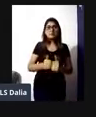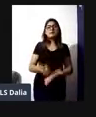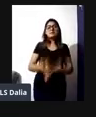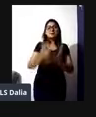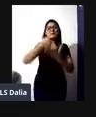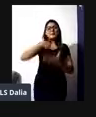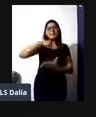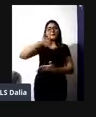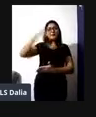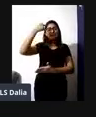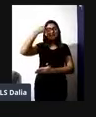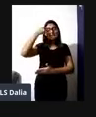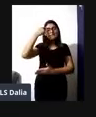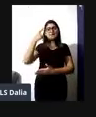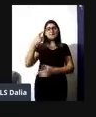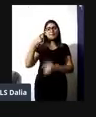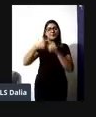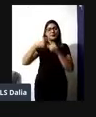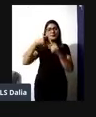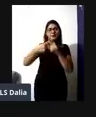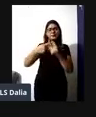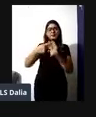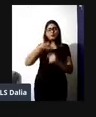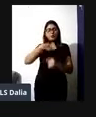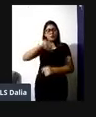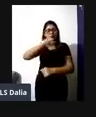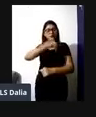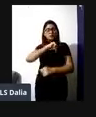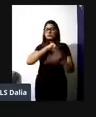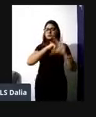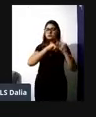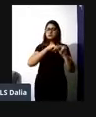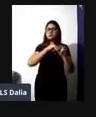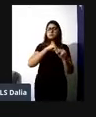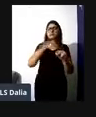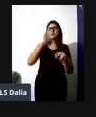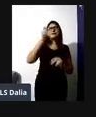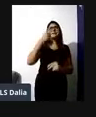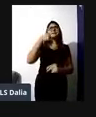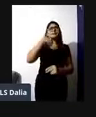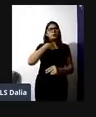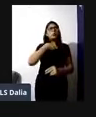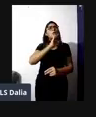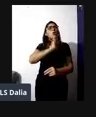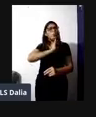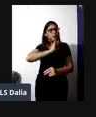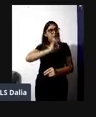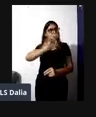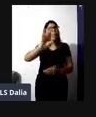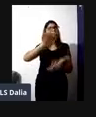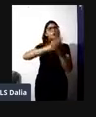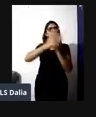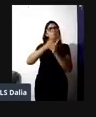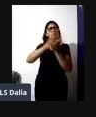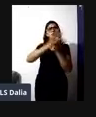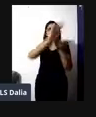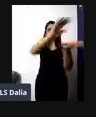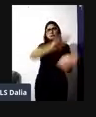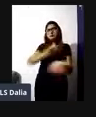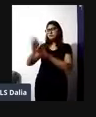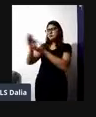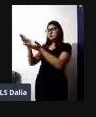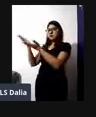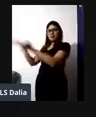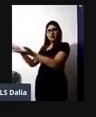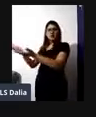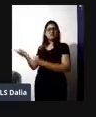menos egoístas y pensar que si a mí se me facilita traerle las tortillas, bueno, pues vamos a llevarle las tortillas,